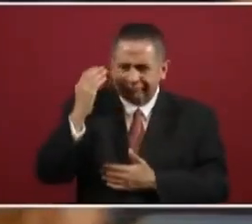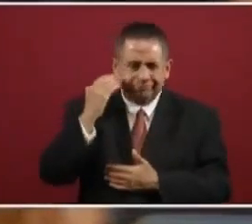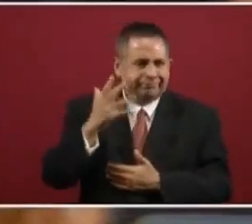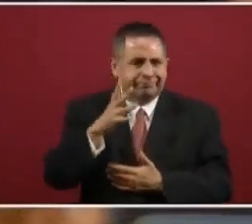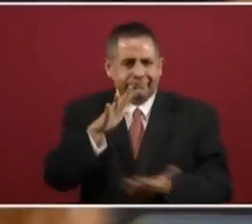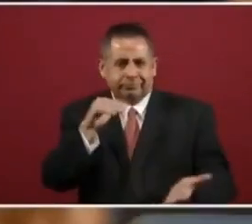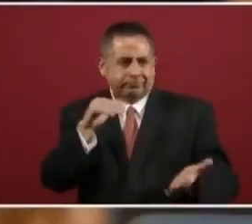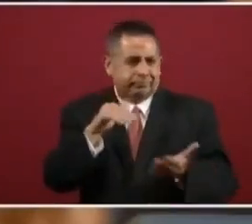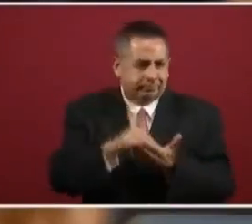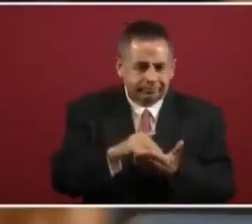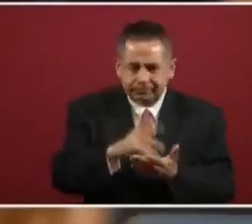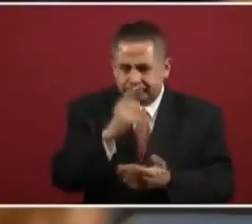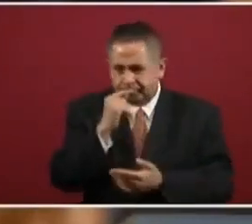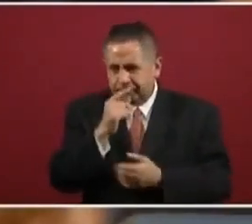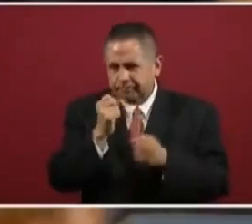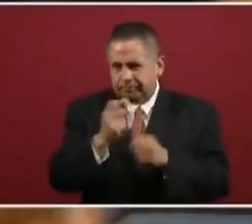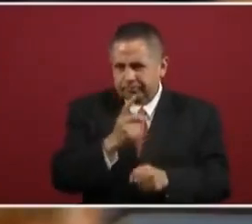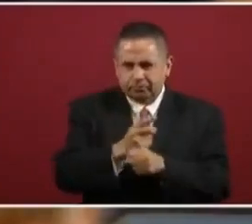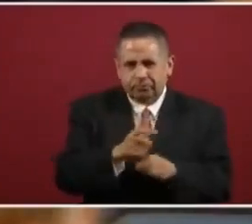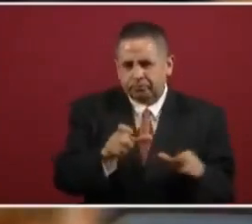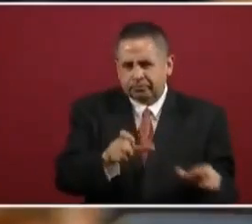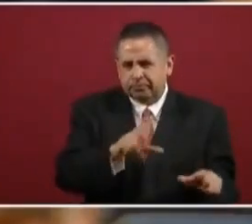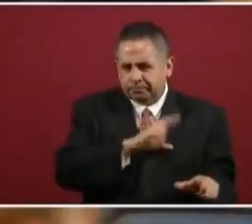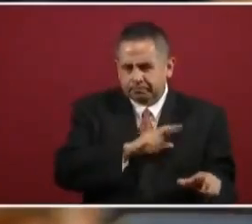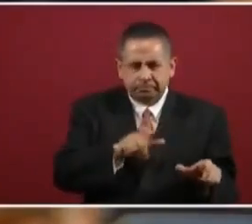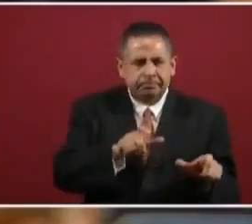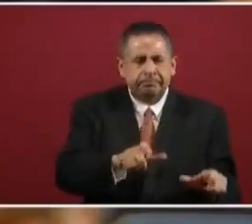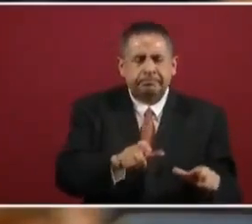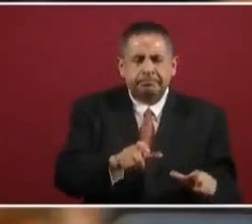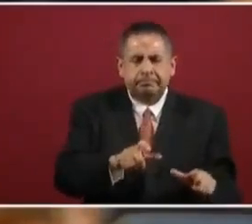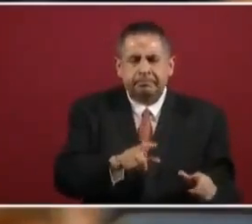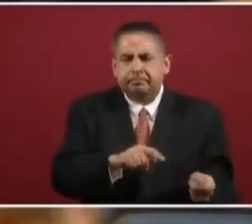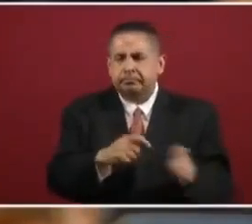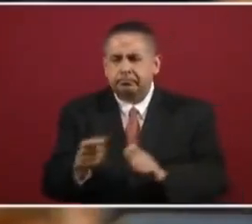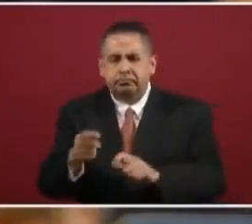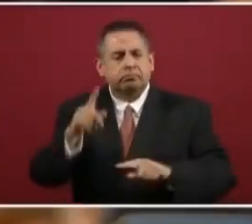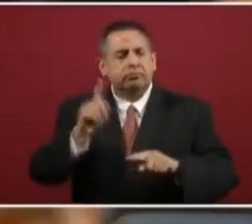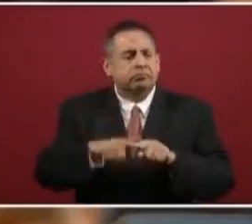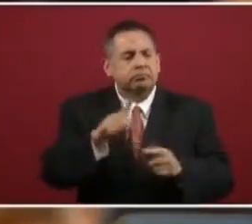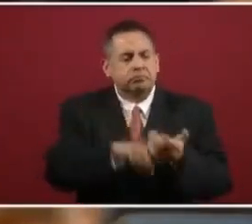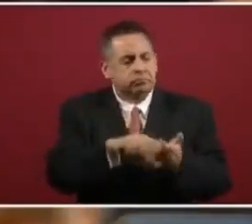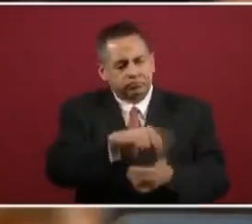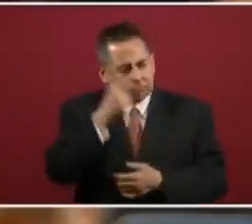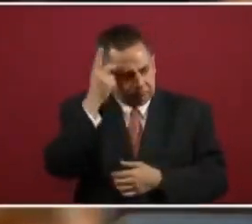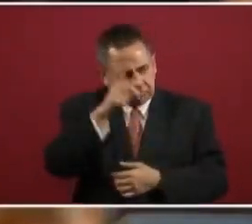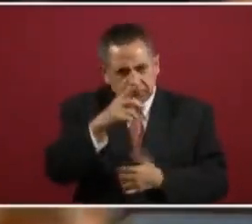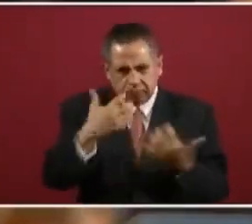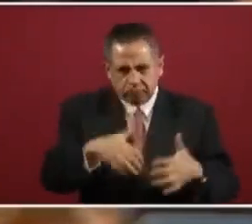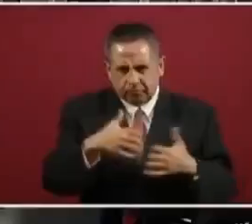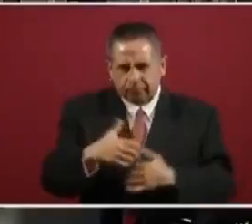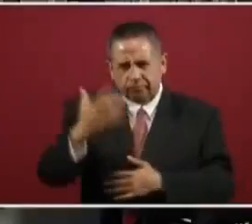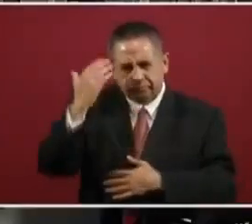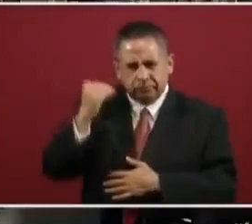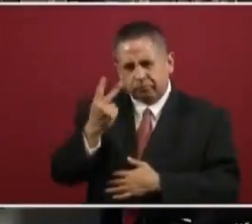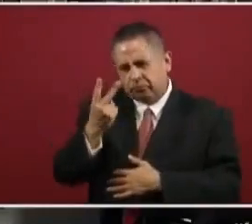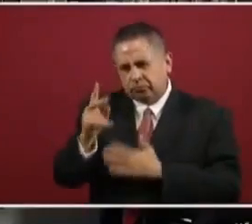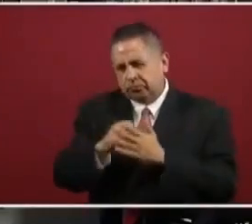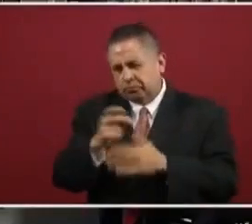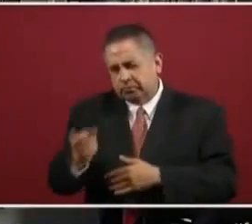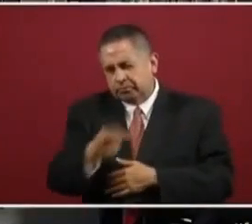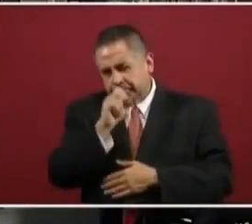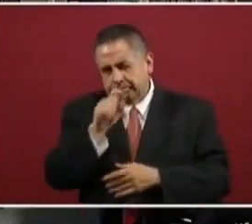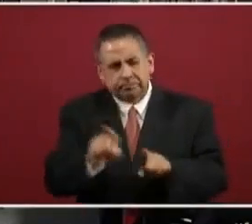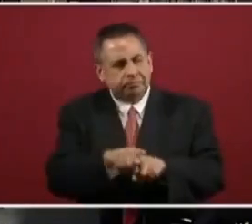50,000 policías de seguridad privada y quiénes son los dueños de las empresas hace unos dos meses le preguntábamos